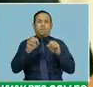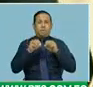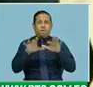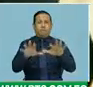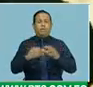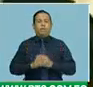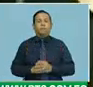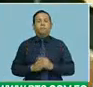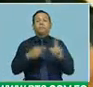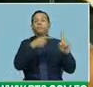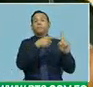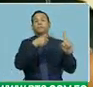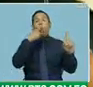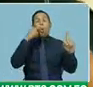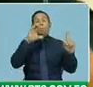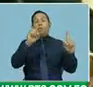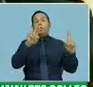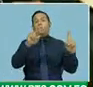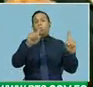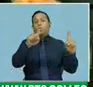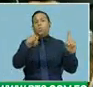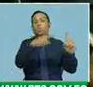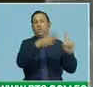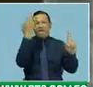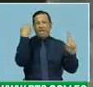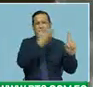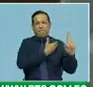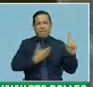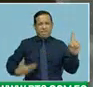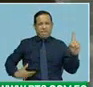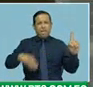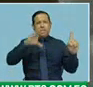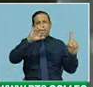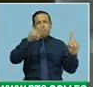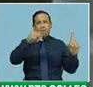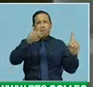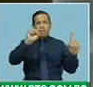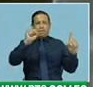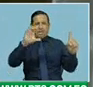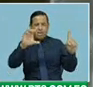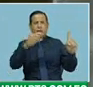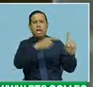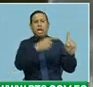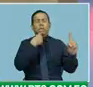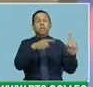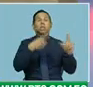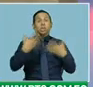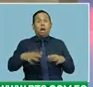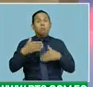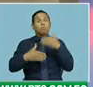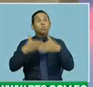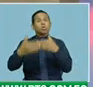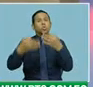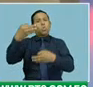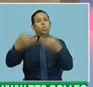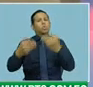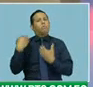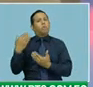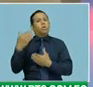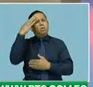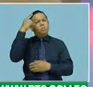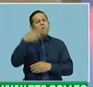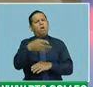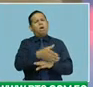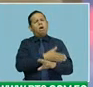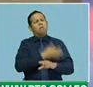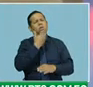Cristian Cruz, presidente del Consejo de Participación Ciudadana y Control Social, a quien se le sigue un proceso de juicio político por las presuntas irregularidades